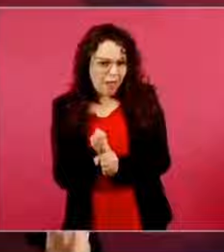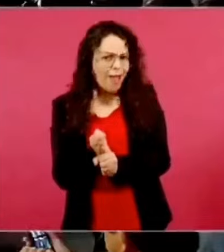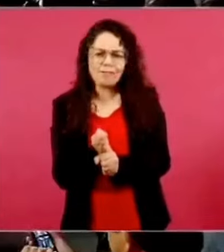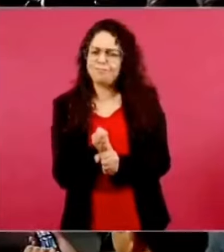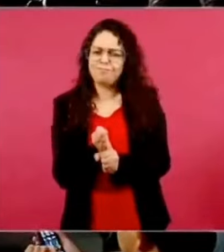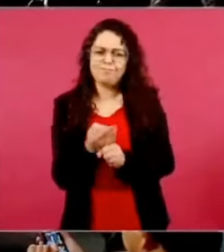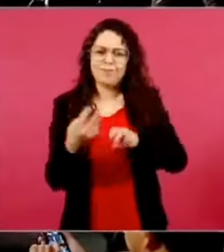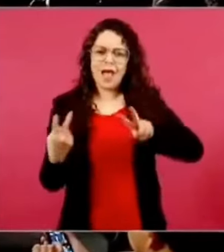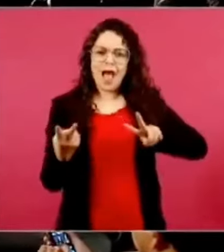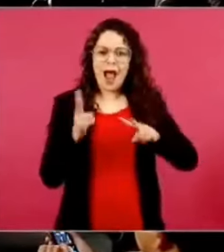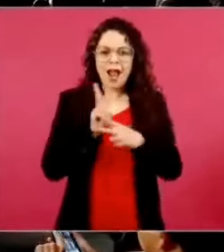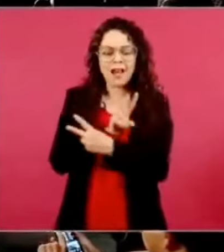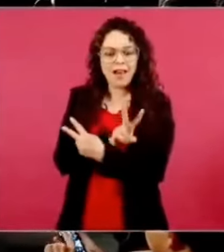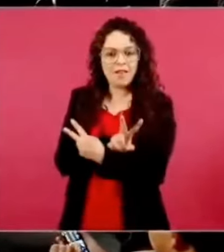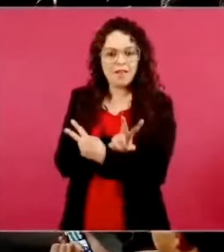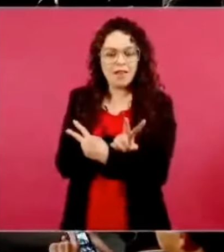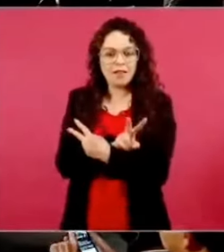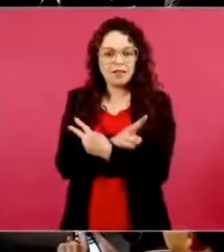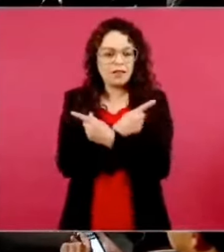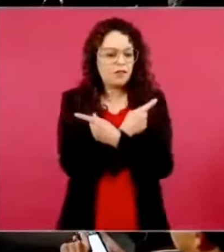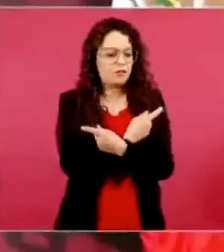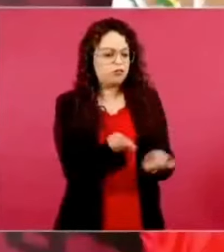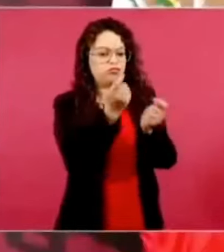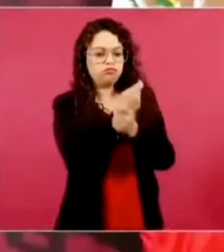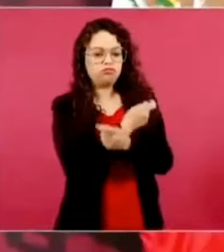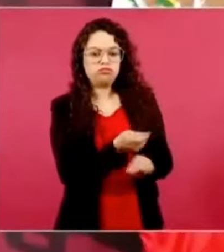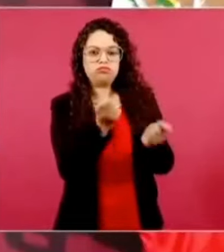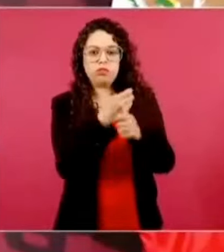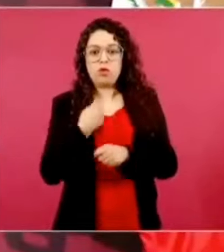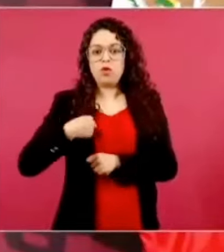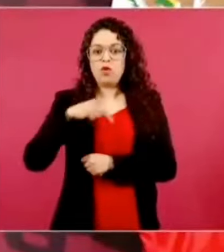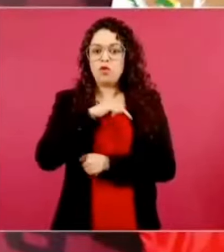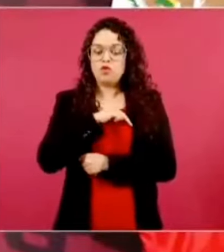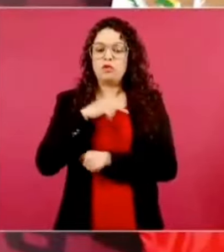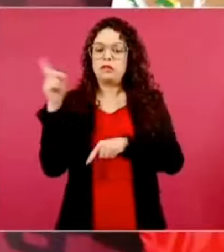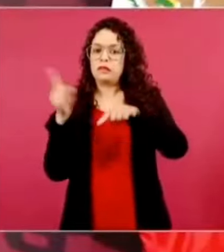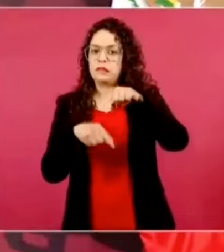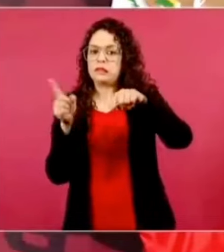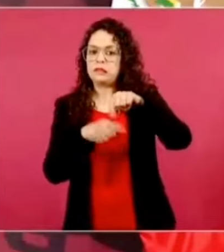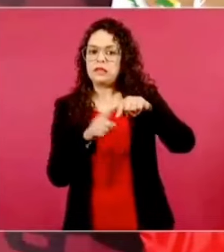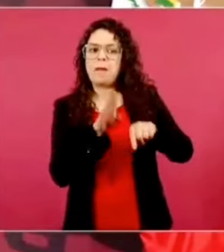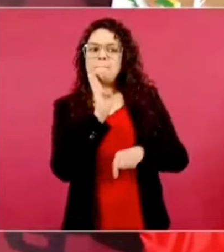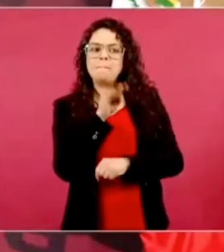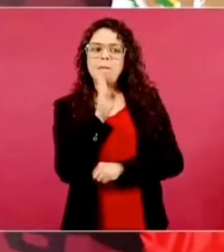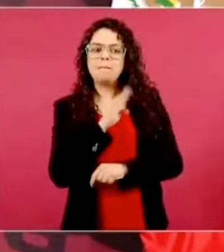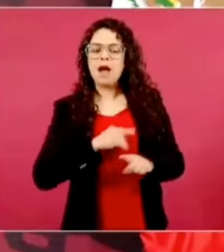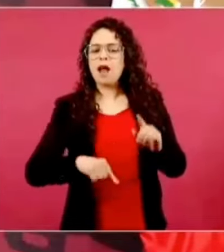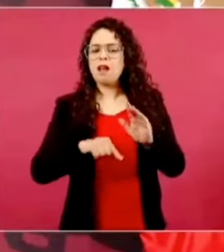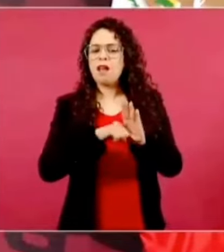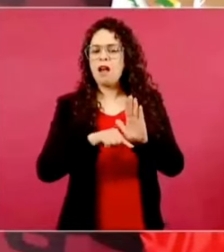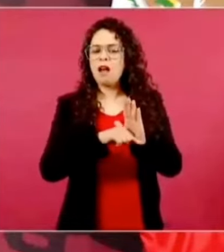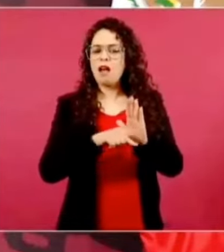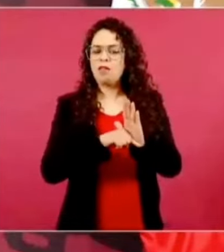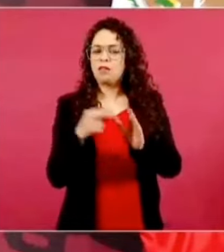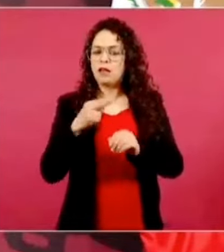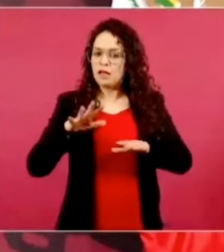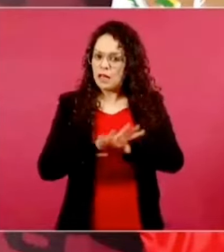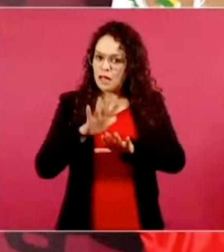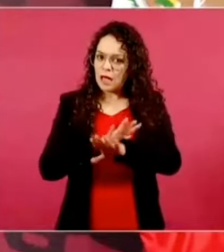ayudando muchísimo a purificar la vida pública y va a continuar.